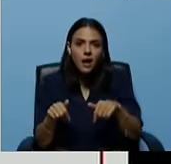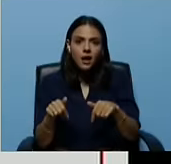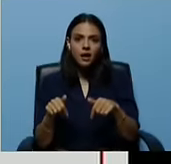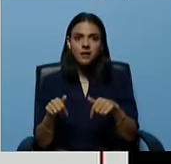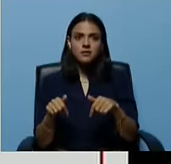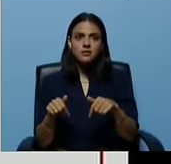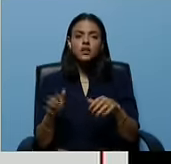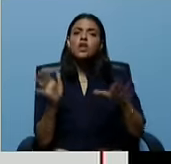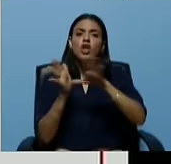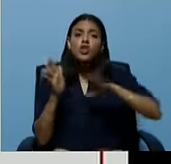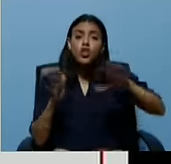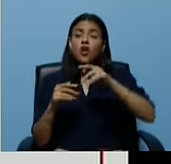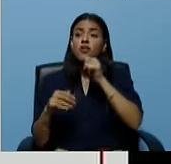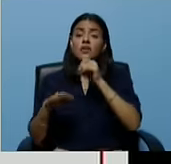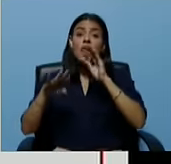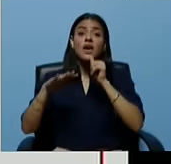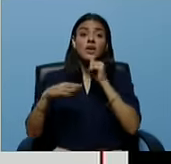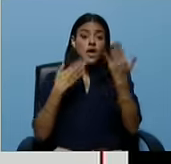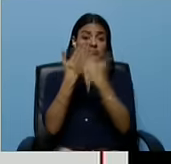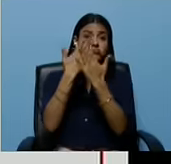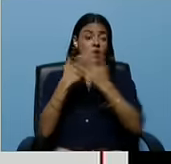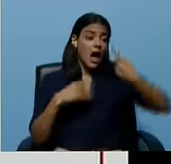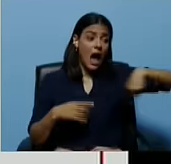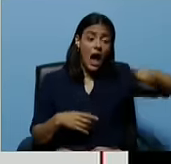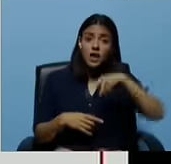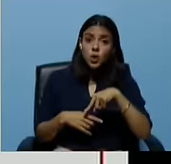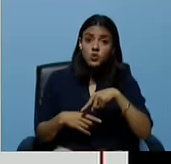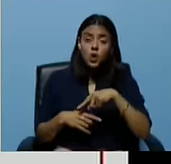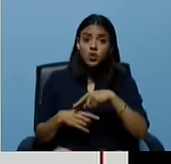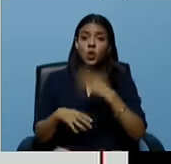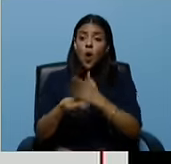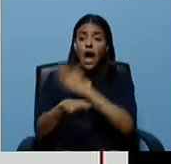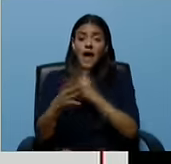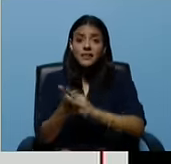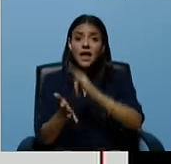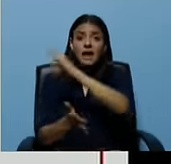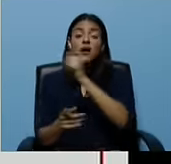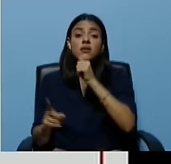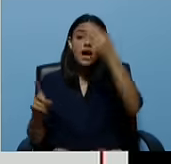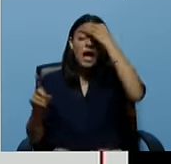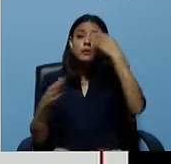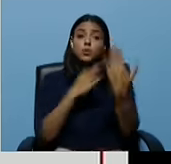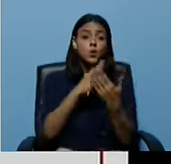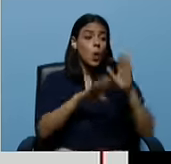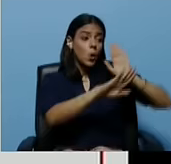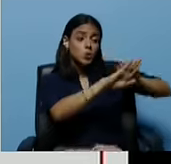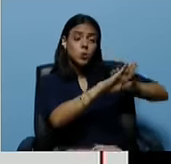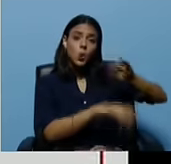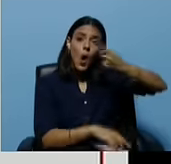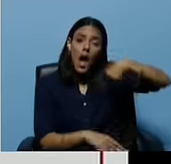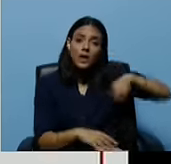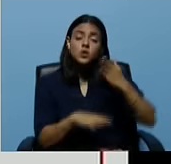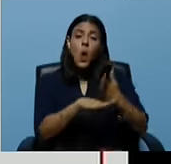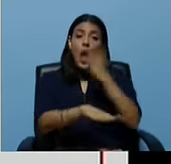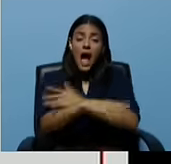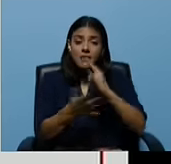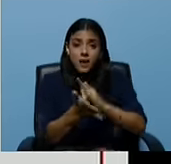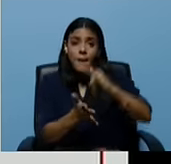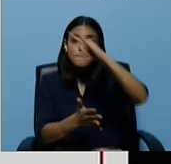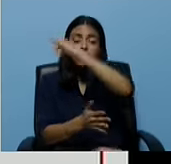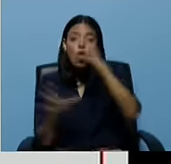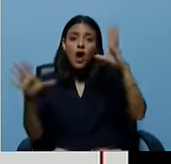a donde fuimos convocados por el señor González Urrutia la víspera de su partida, la víspera de la noche en que abandonara el